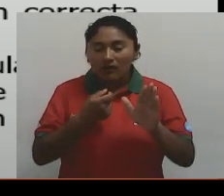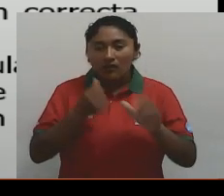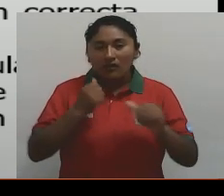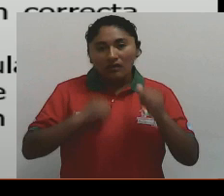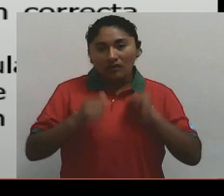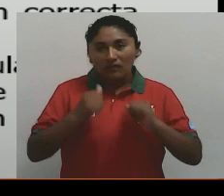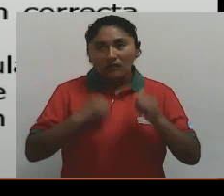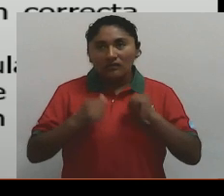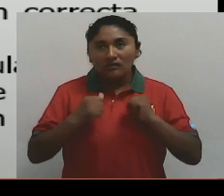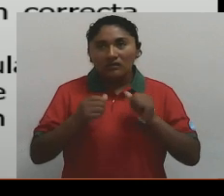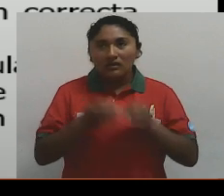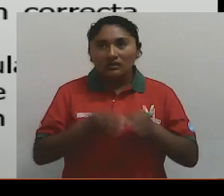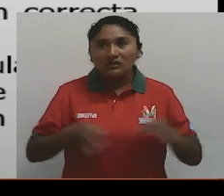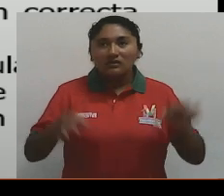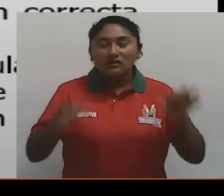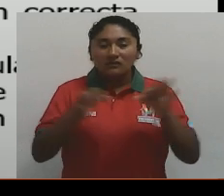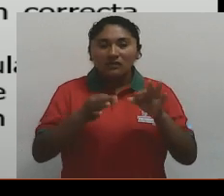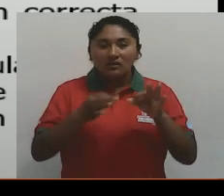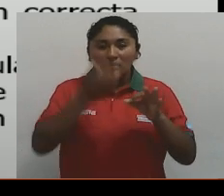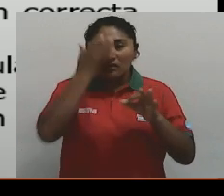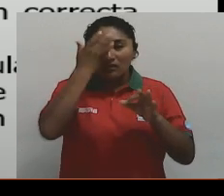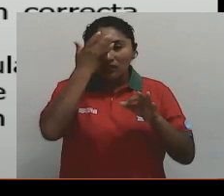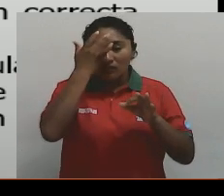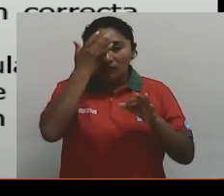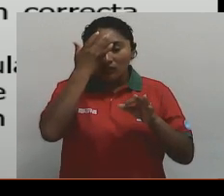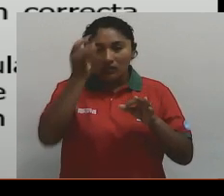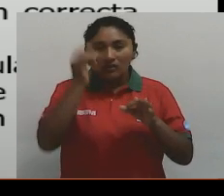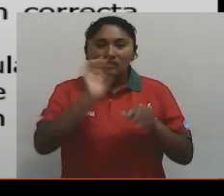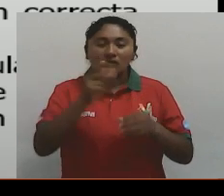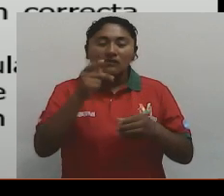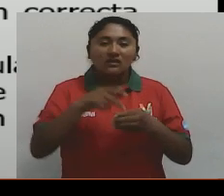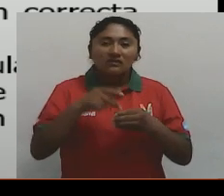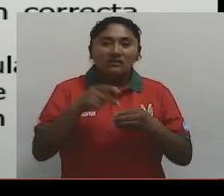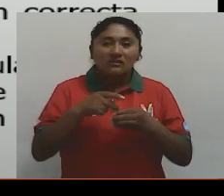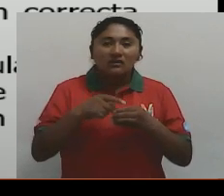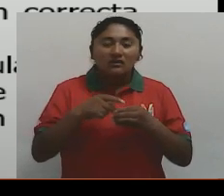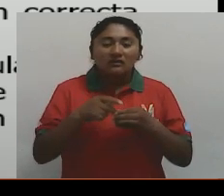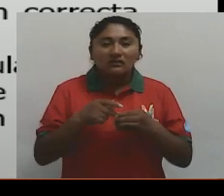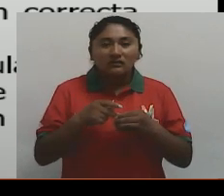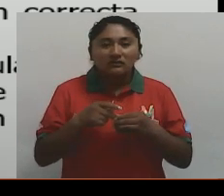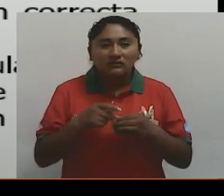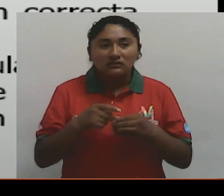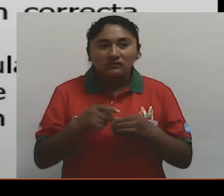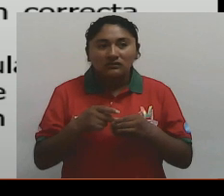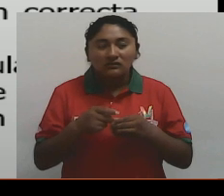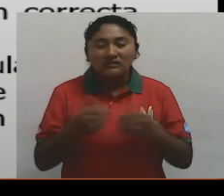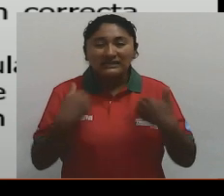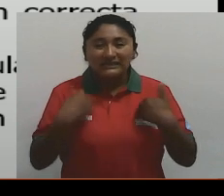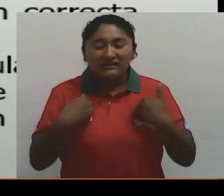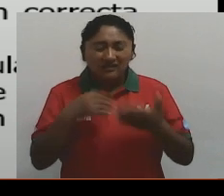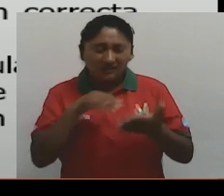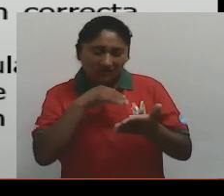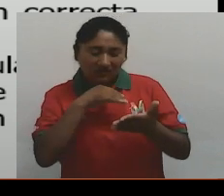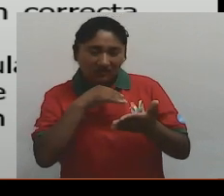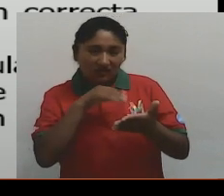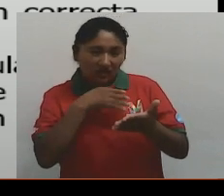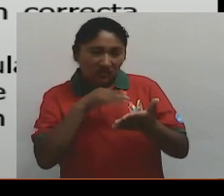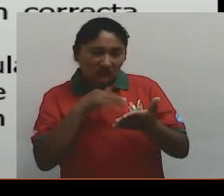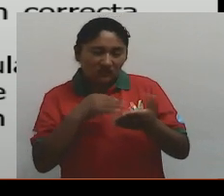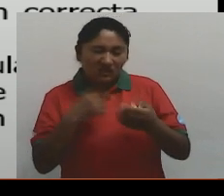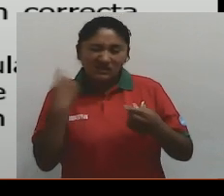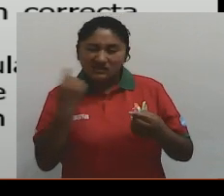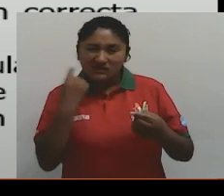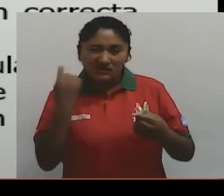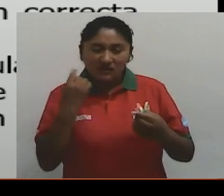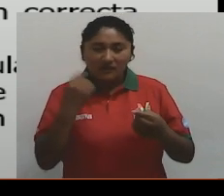correcta, humana y profesional del reglamento. Es por eso que los árbitros deben estudiar con regularidad el reglamento, la guía